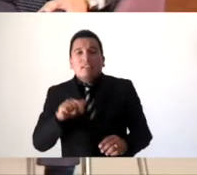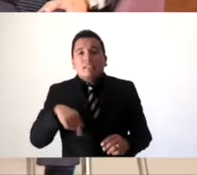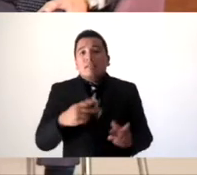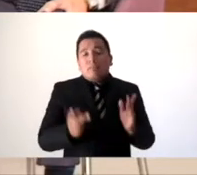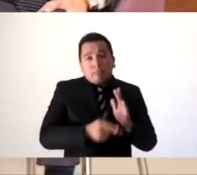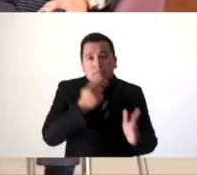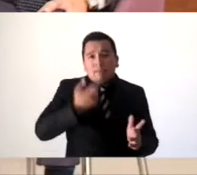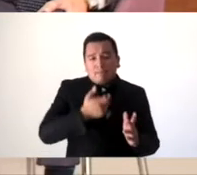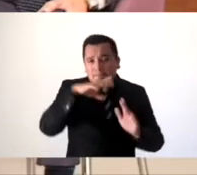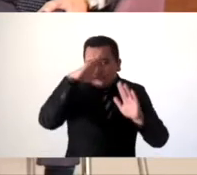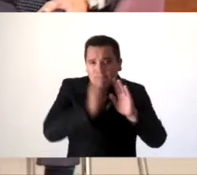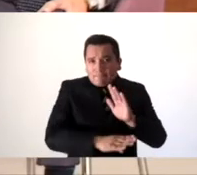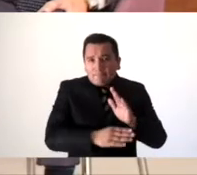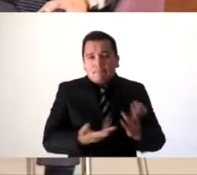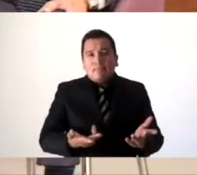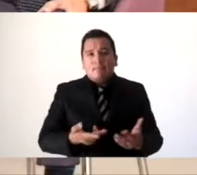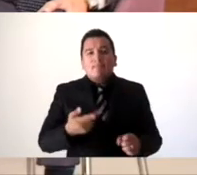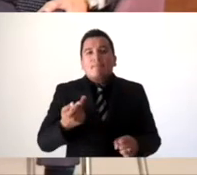estamos